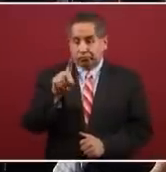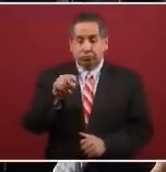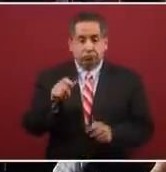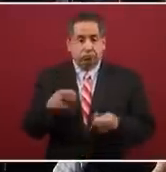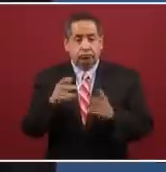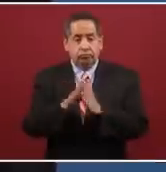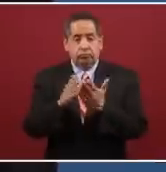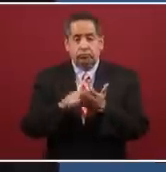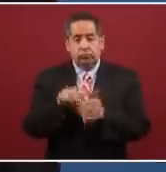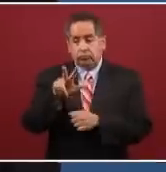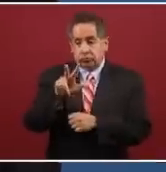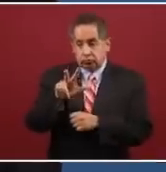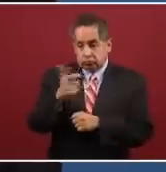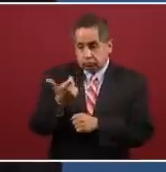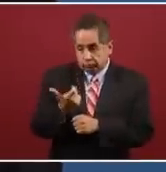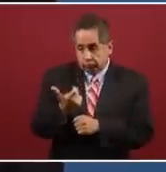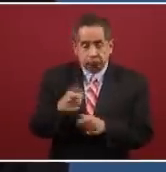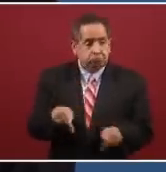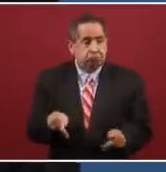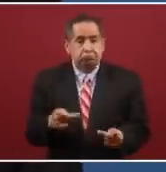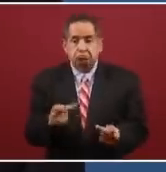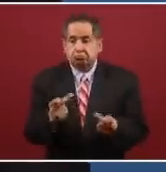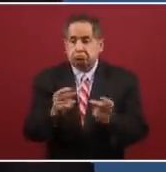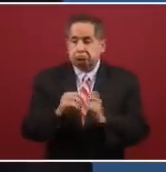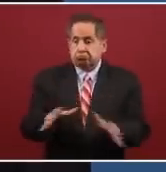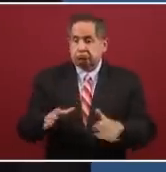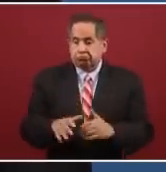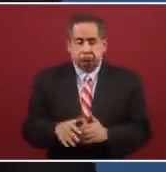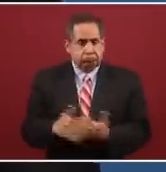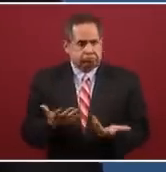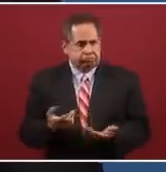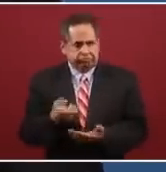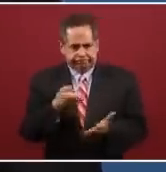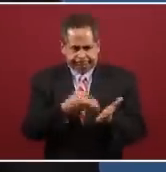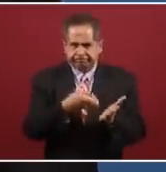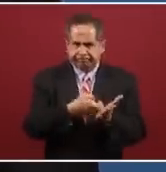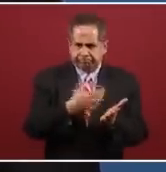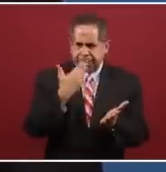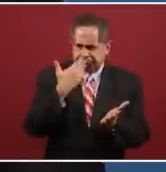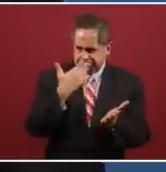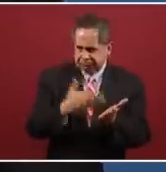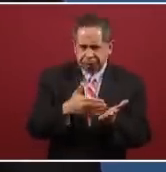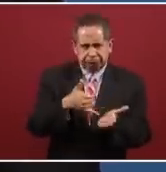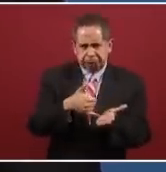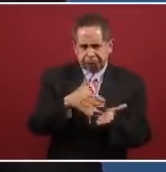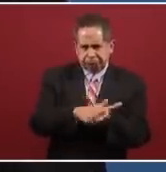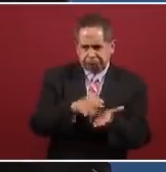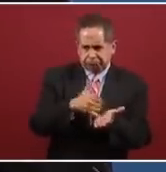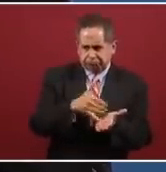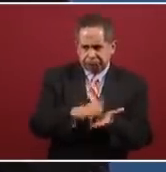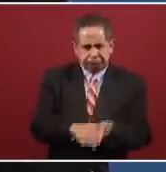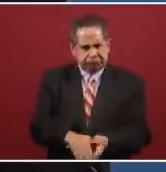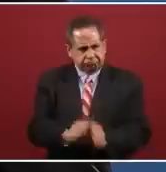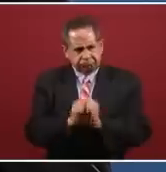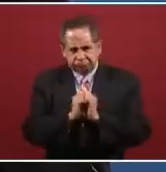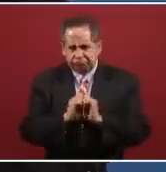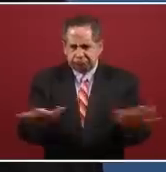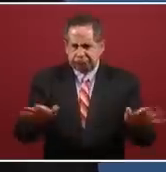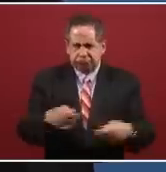la lectura de la gente, este es un buen documento, muy buen documento,